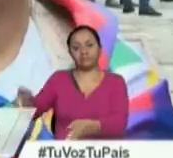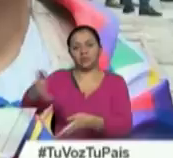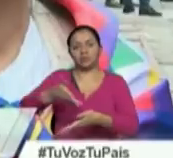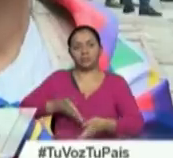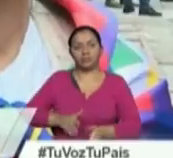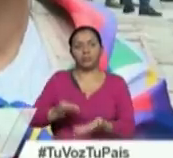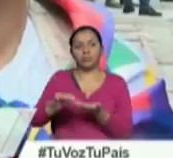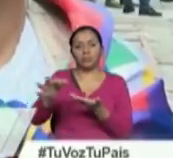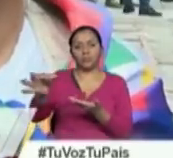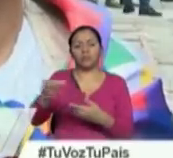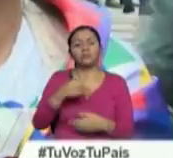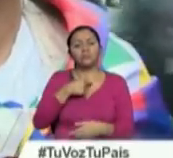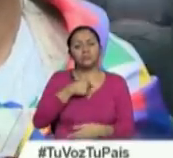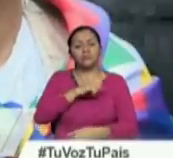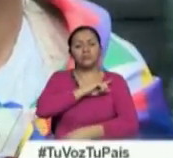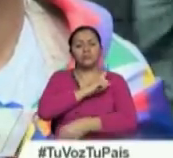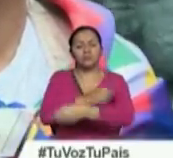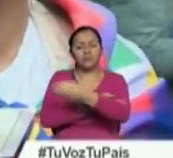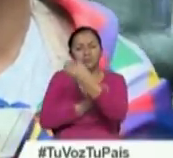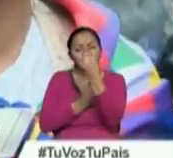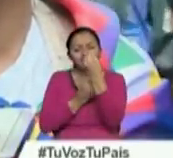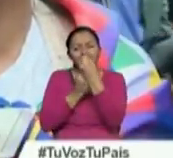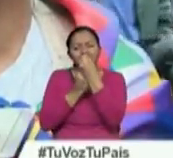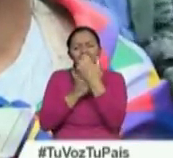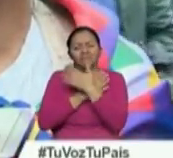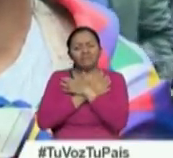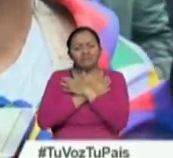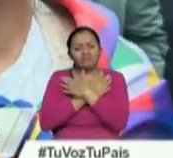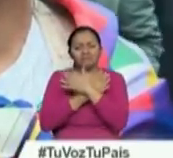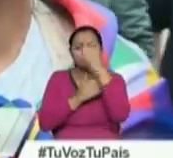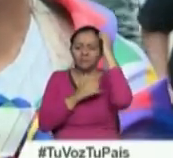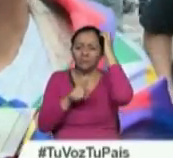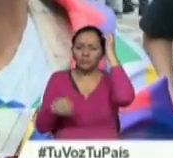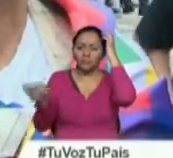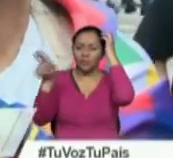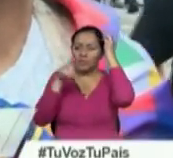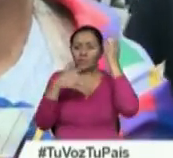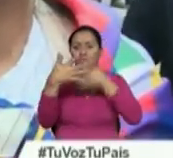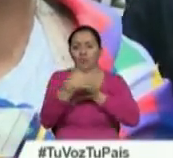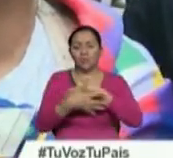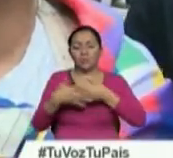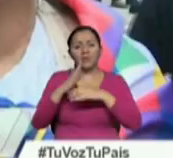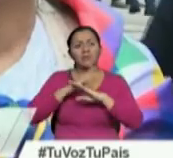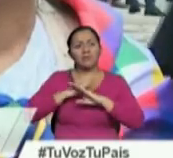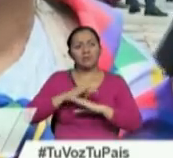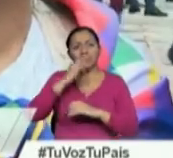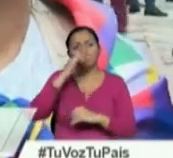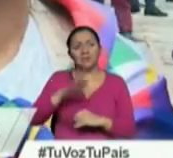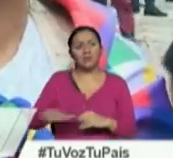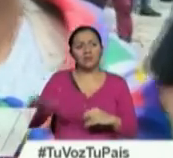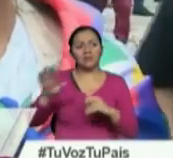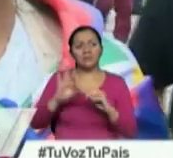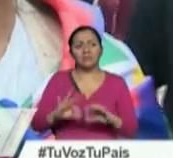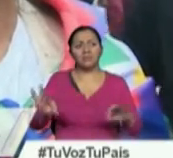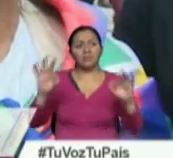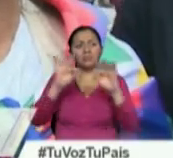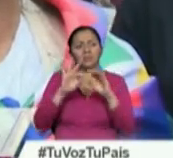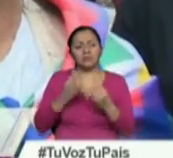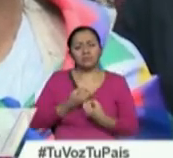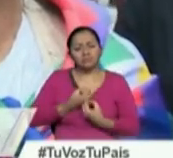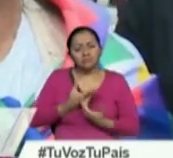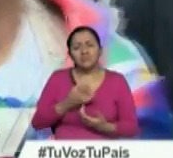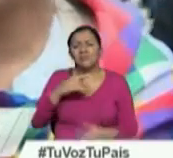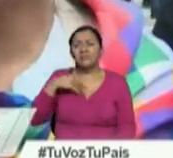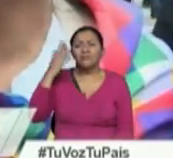Fuerza para todos los corazones de este país, para que defendamos a nuestros niños como se merecen, porque ellos